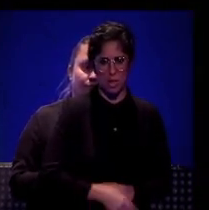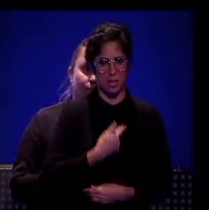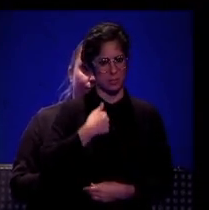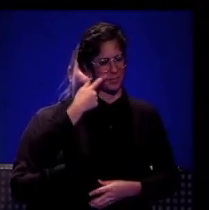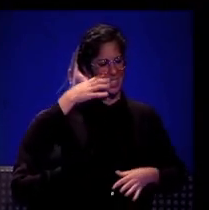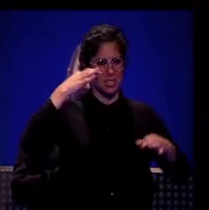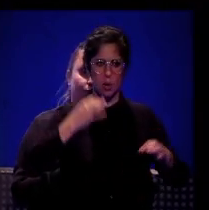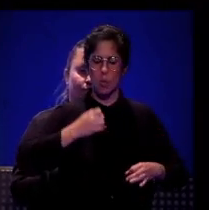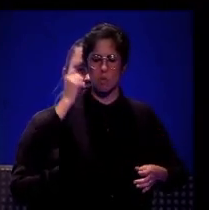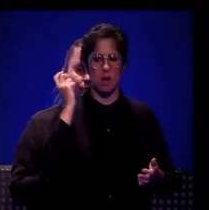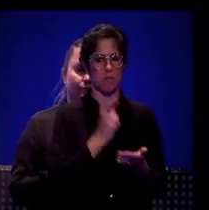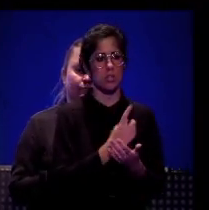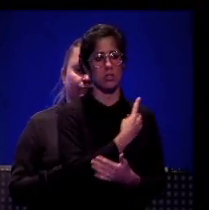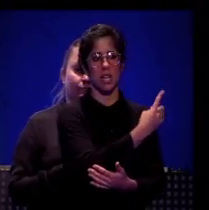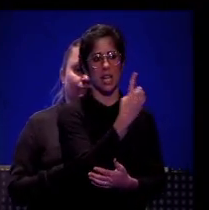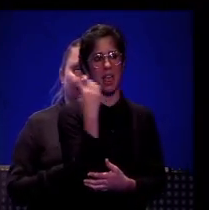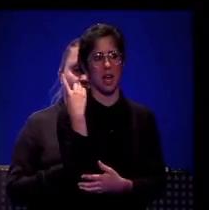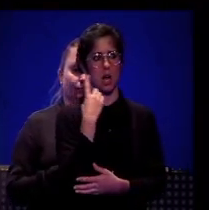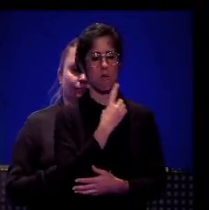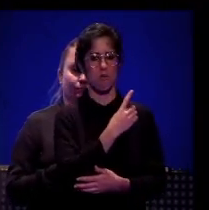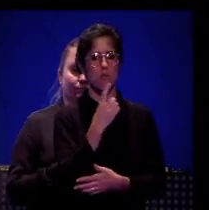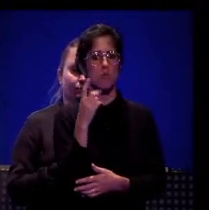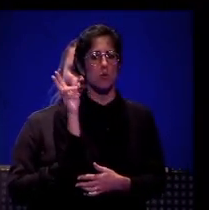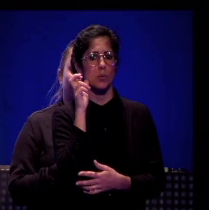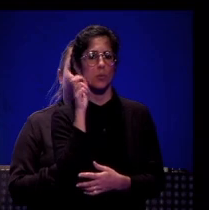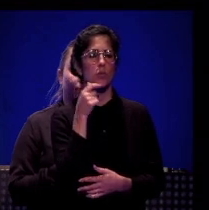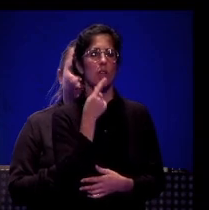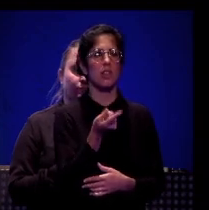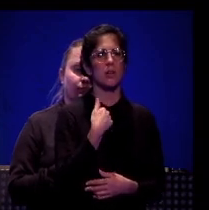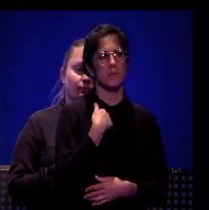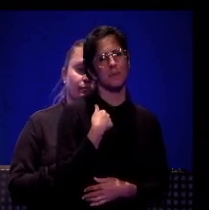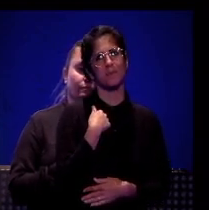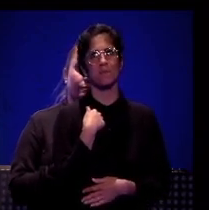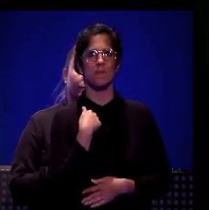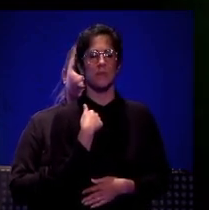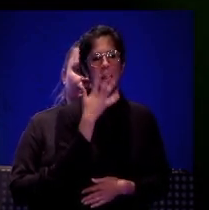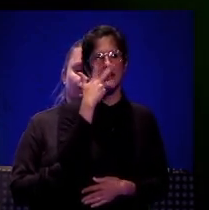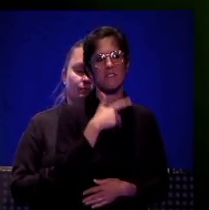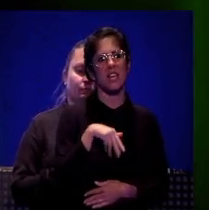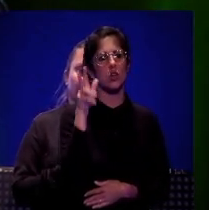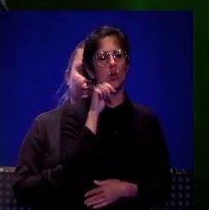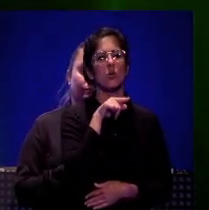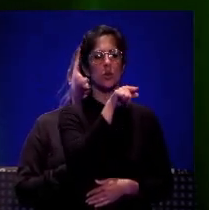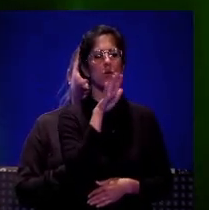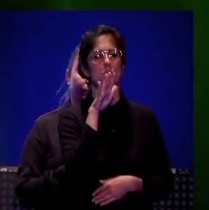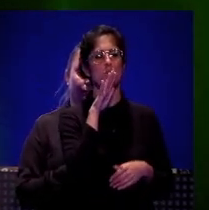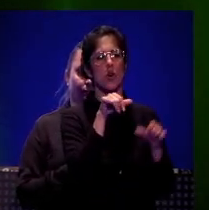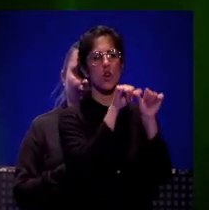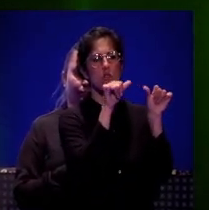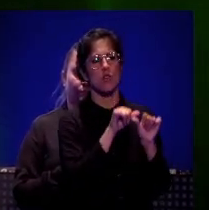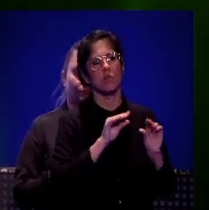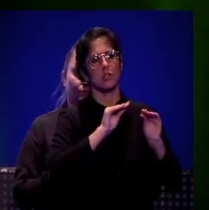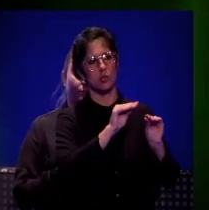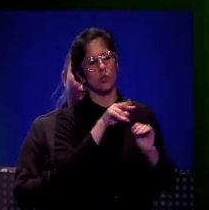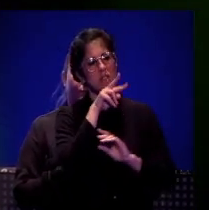los oyentes dirá pues yo quiero o prefiero escuchar a el aire por la forma que tiene de transmitir aunque hable con más datos que menos